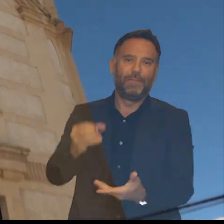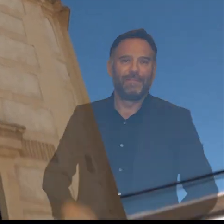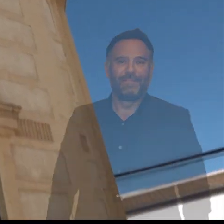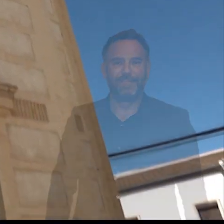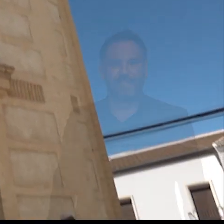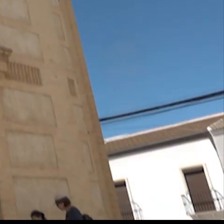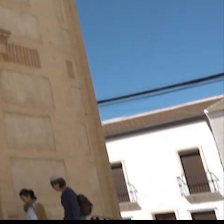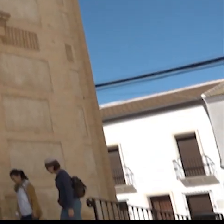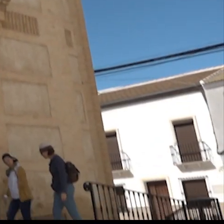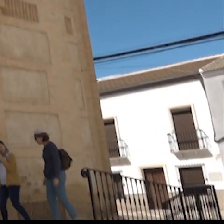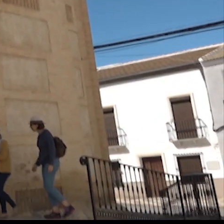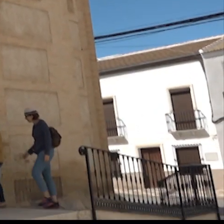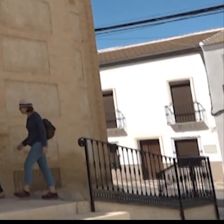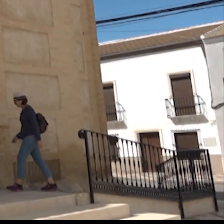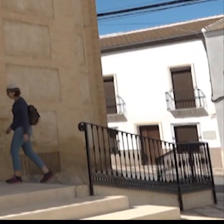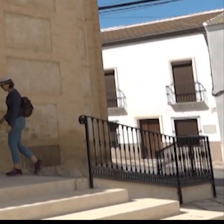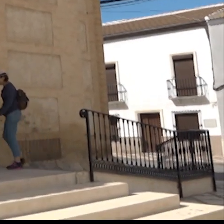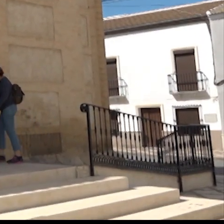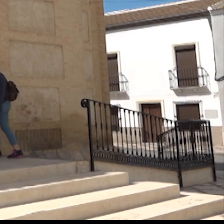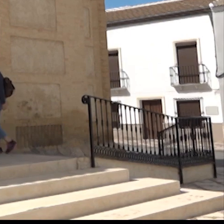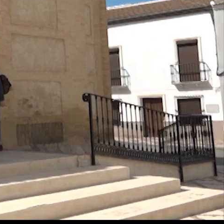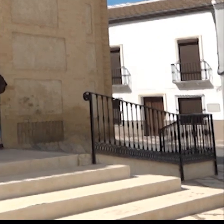Bueno, pasa tú, te sigo.